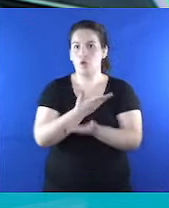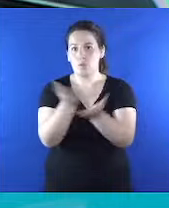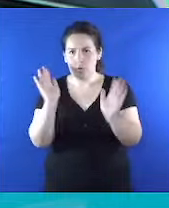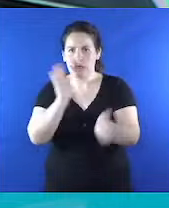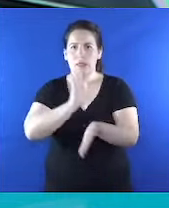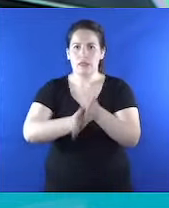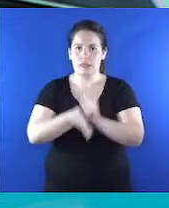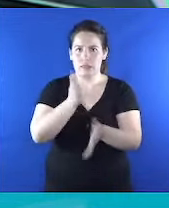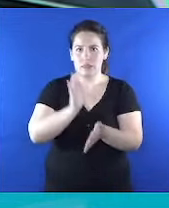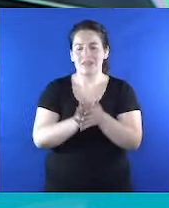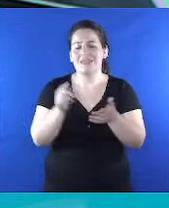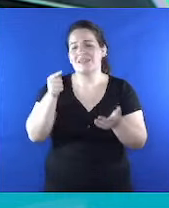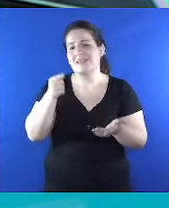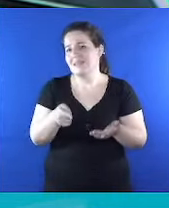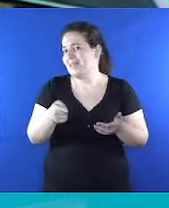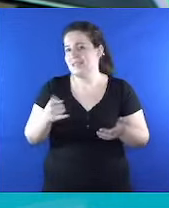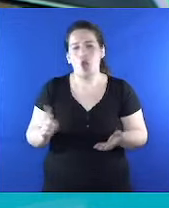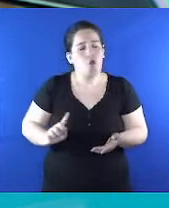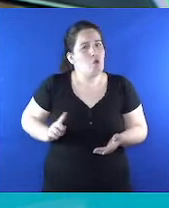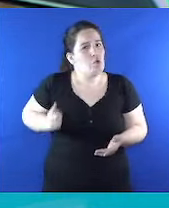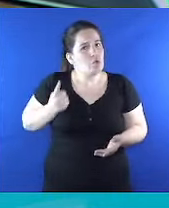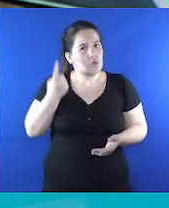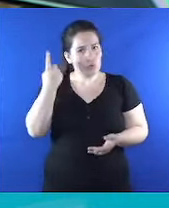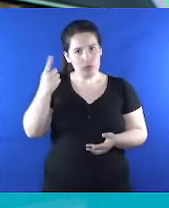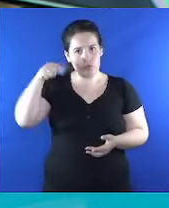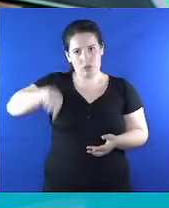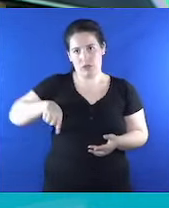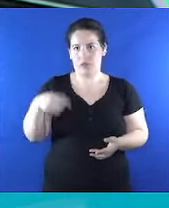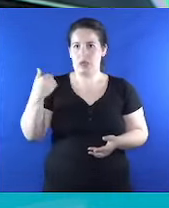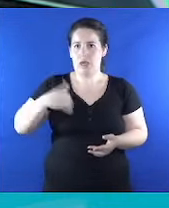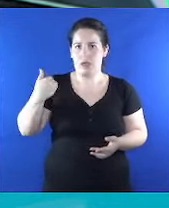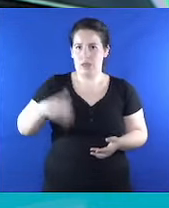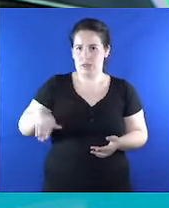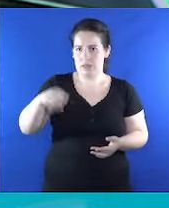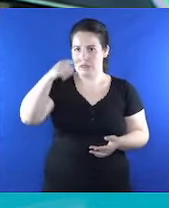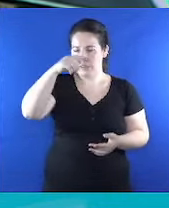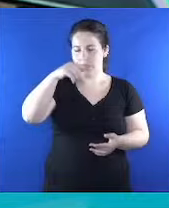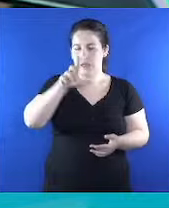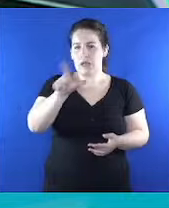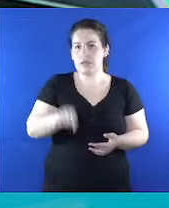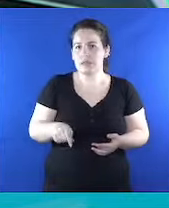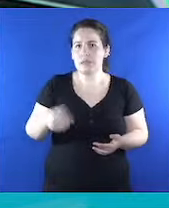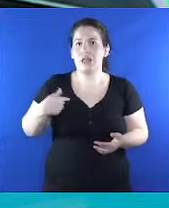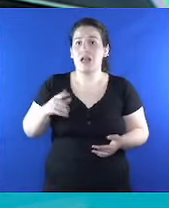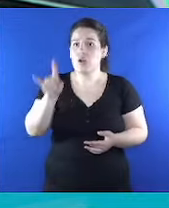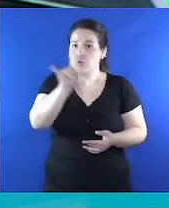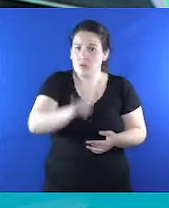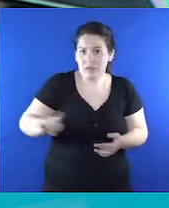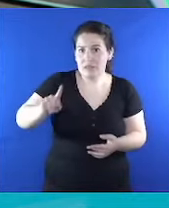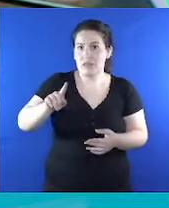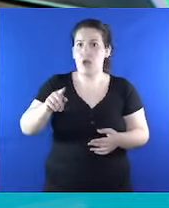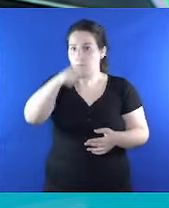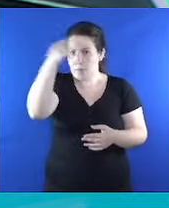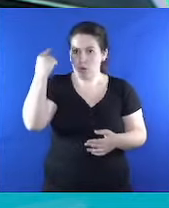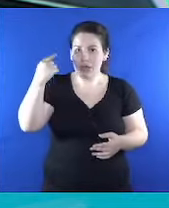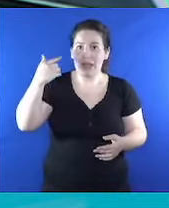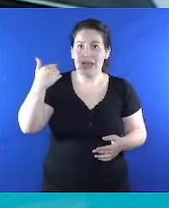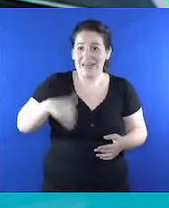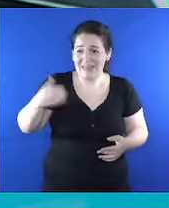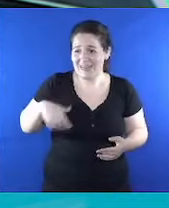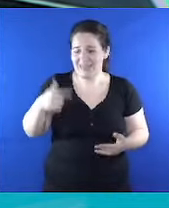gratuita es una cuestión de orgullo para nuestro país es una cuestión de orgullo la universidad pública Argentina nos